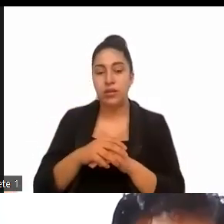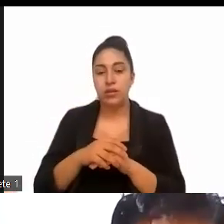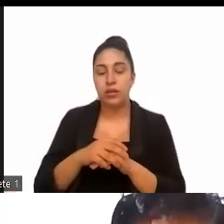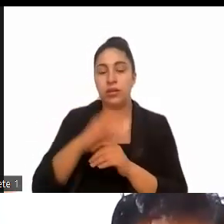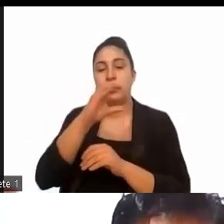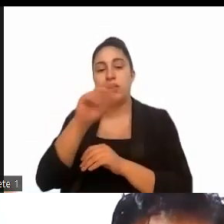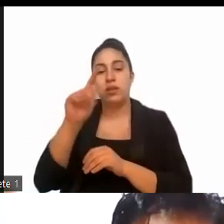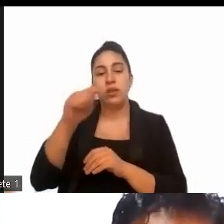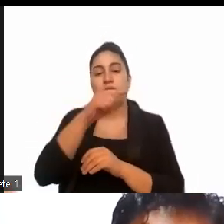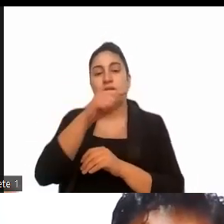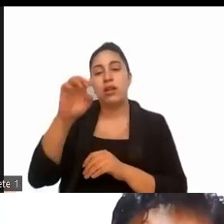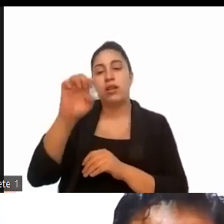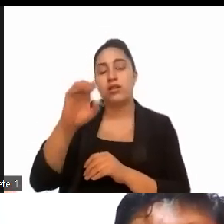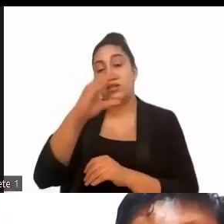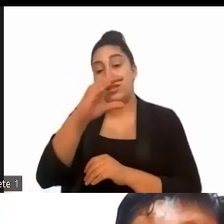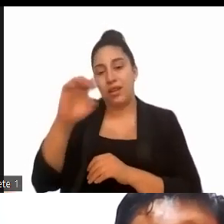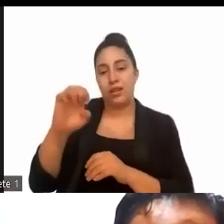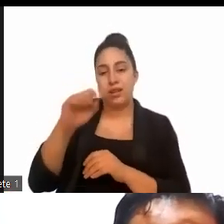CT/CE